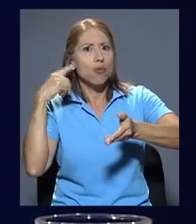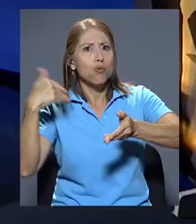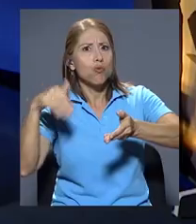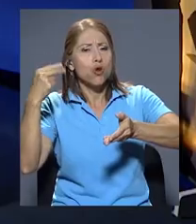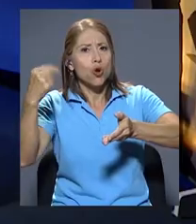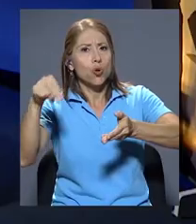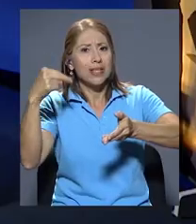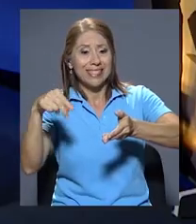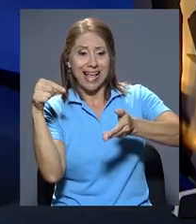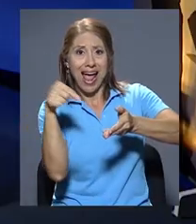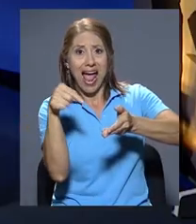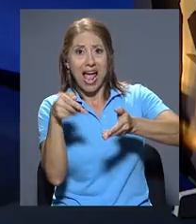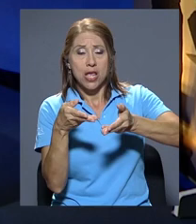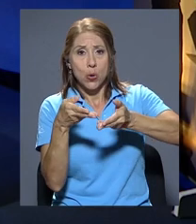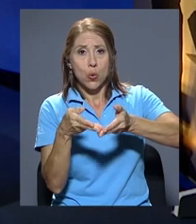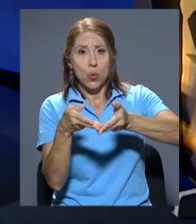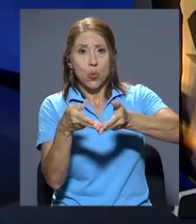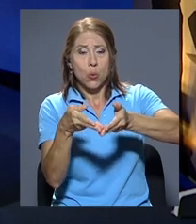unos 1,000